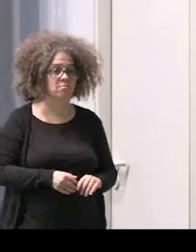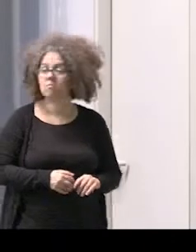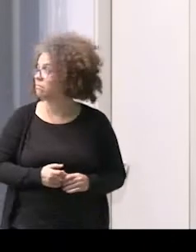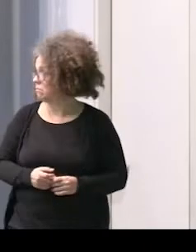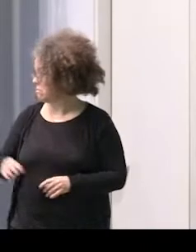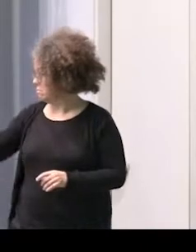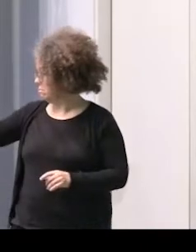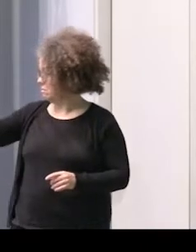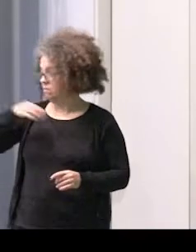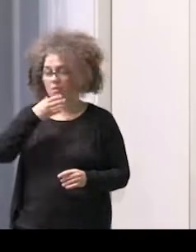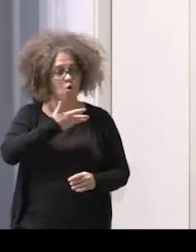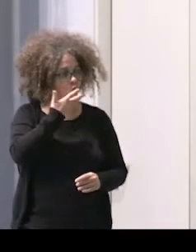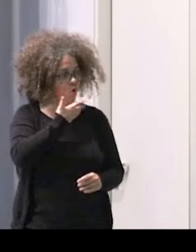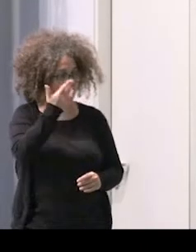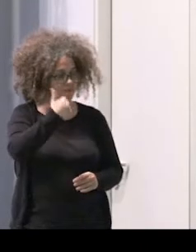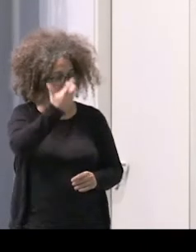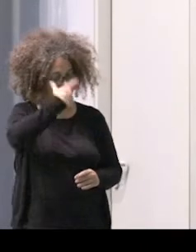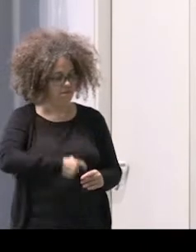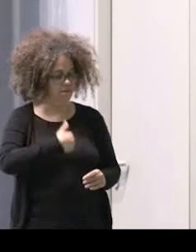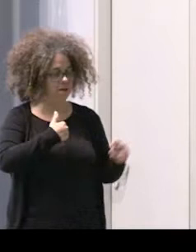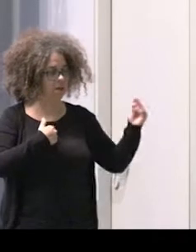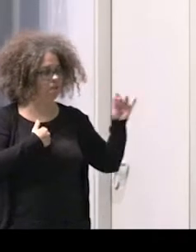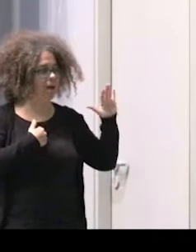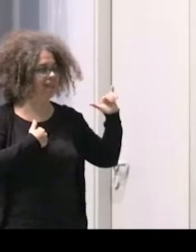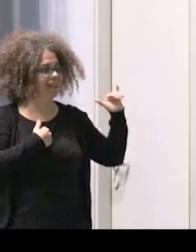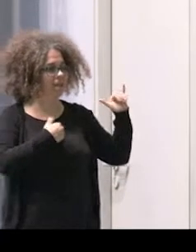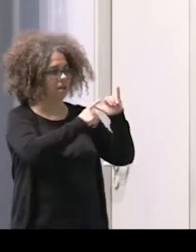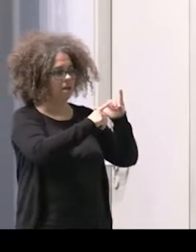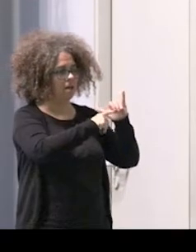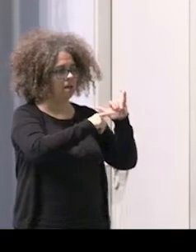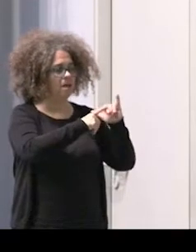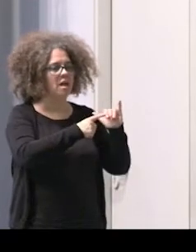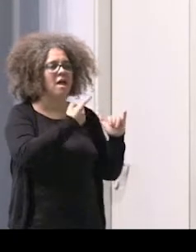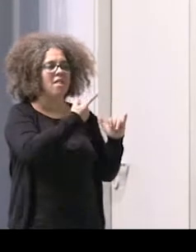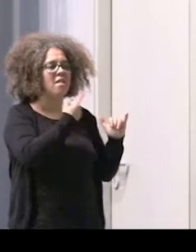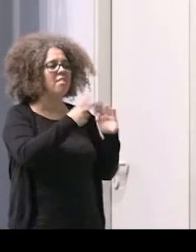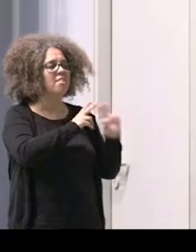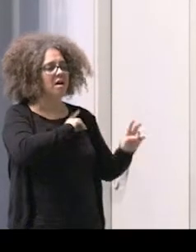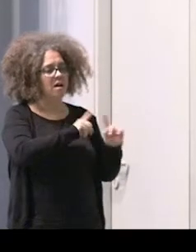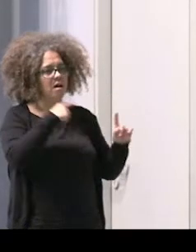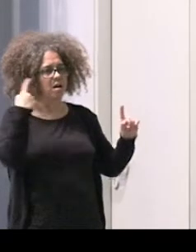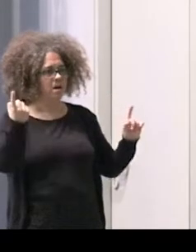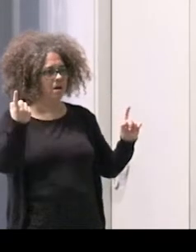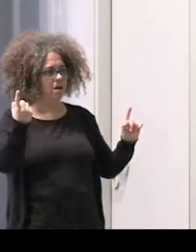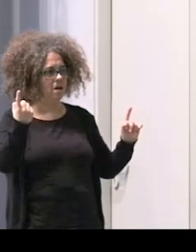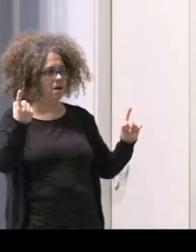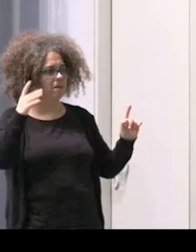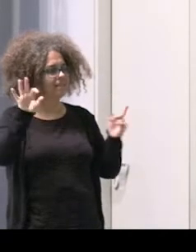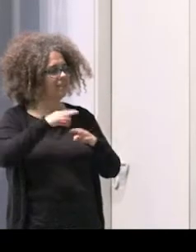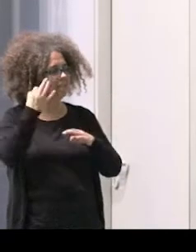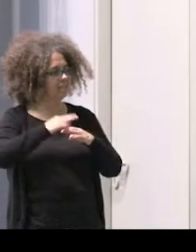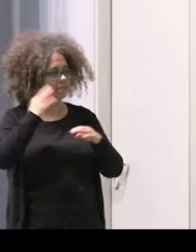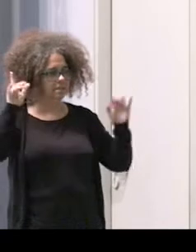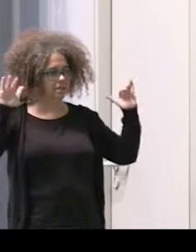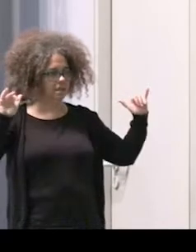medio de la imagen, y hay una persona a la izquierda que pronuncia la palabra diga y una persona a la derecha que pronuncia la palabra sastre. Pero están